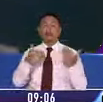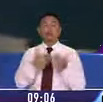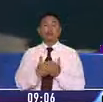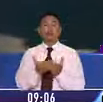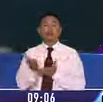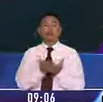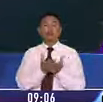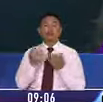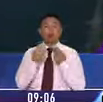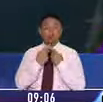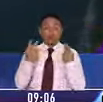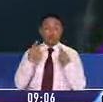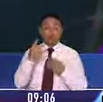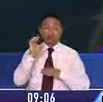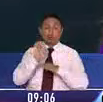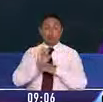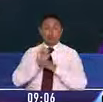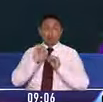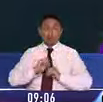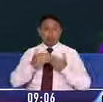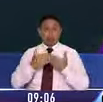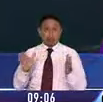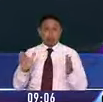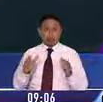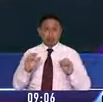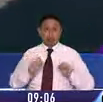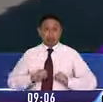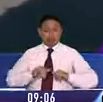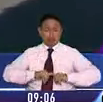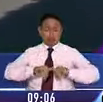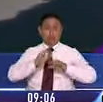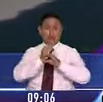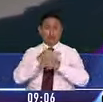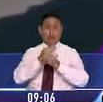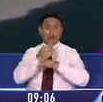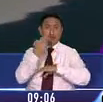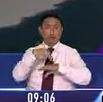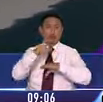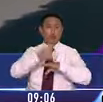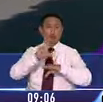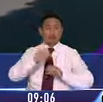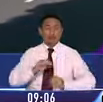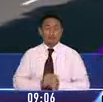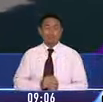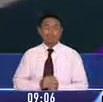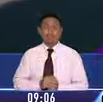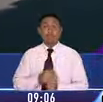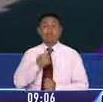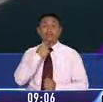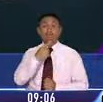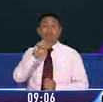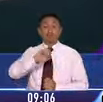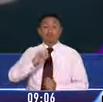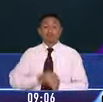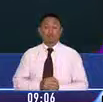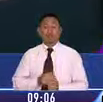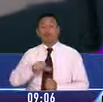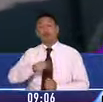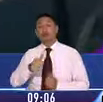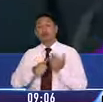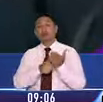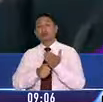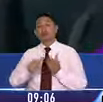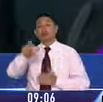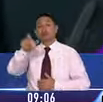servicios públicos a nivel nacional están completamente normales. También lo han dicho los otros